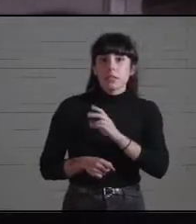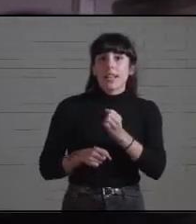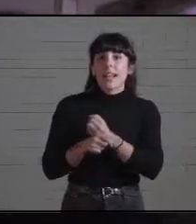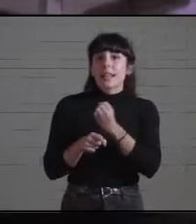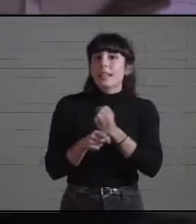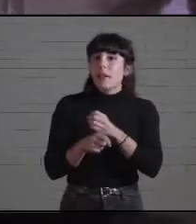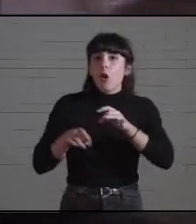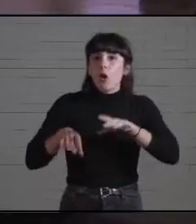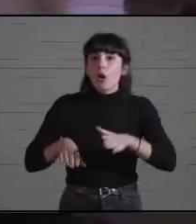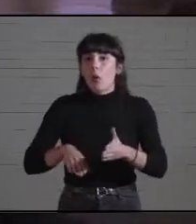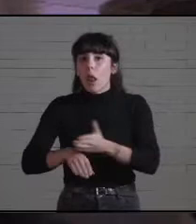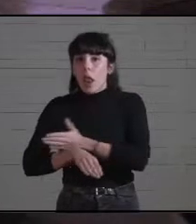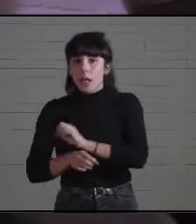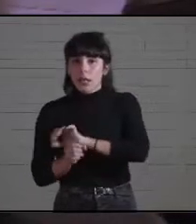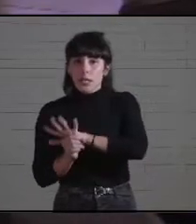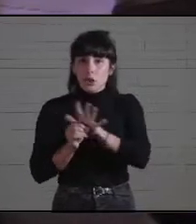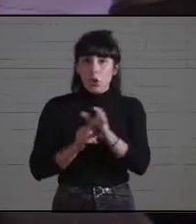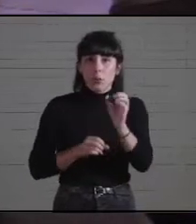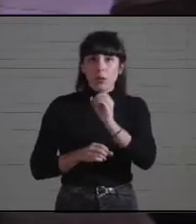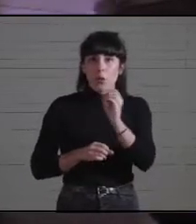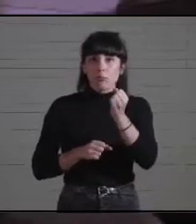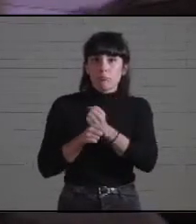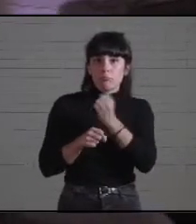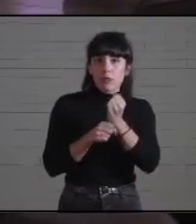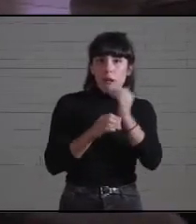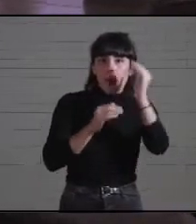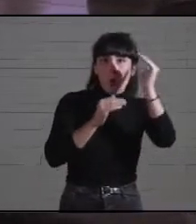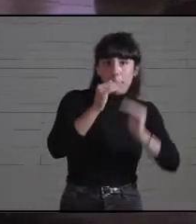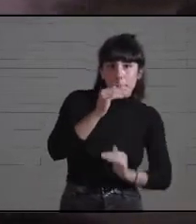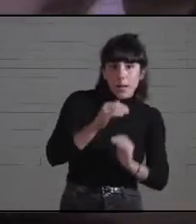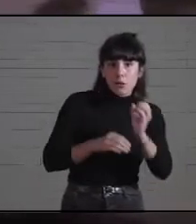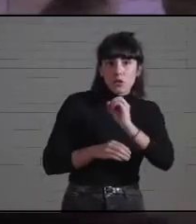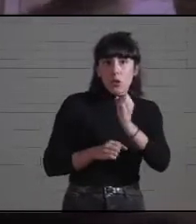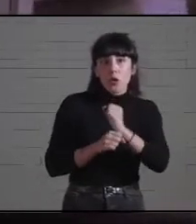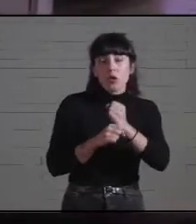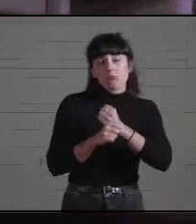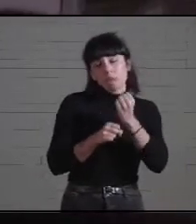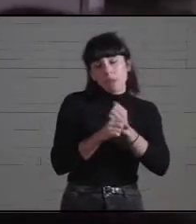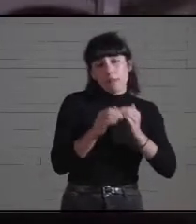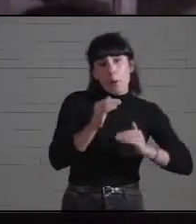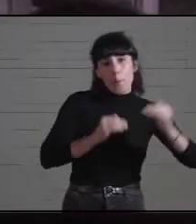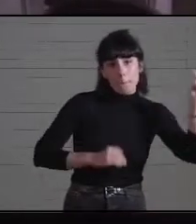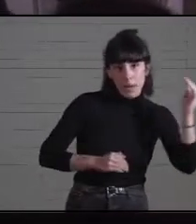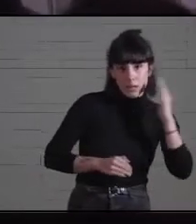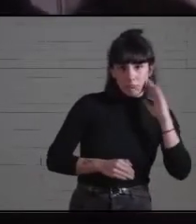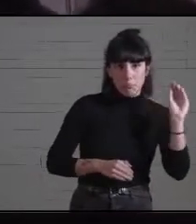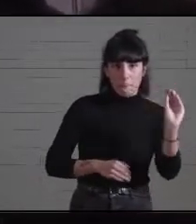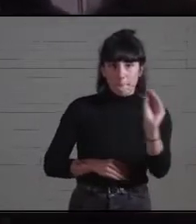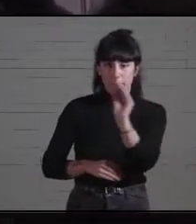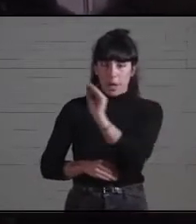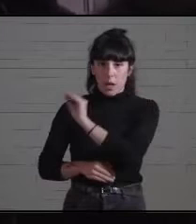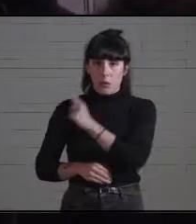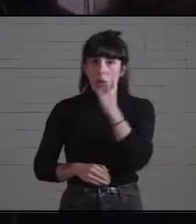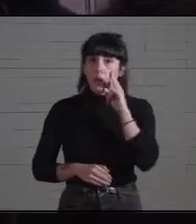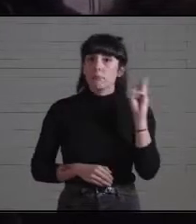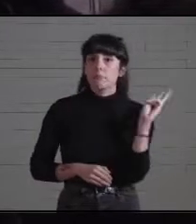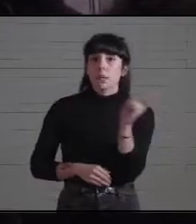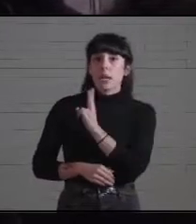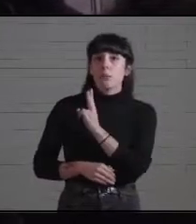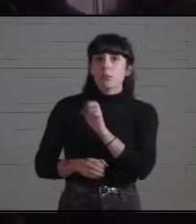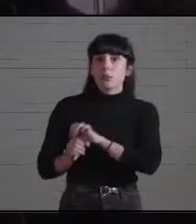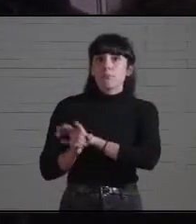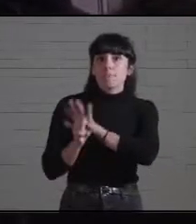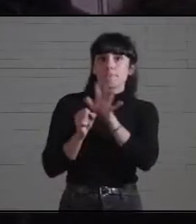horas, trabajaban menos horas o trabajaban más horas. Y aquí sí que tenemos un efecto de la pandemia muy